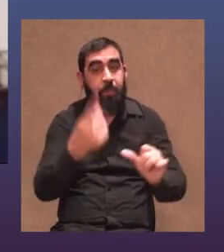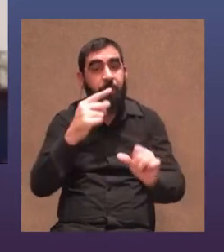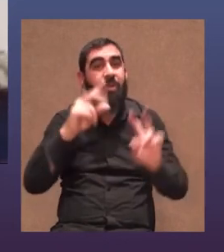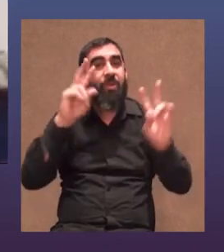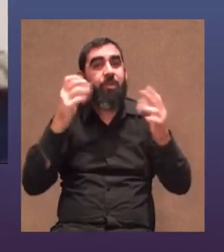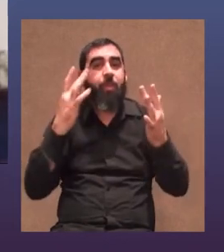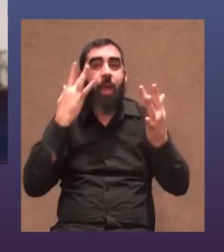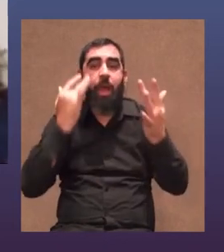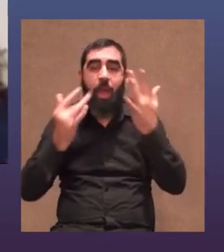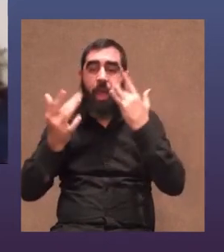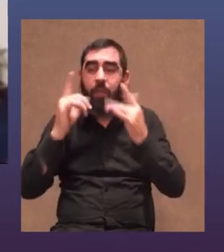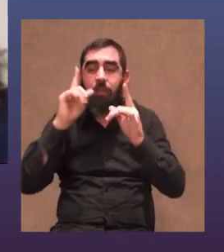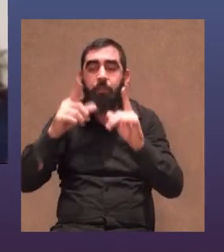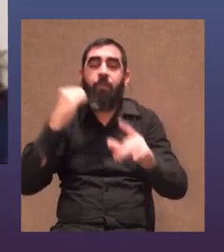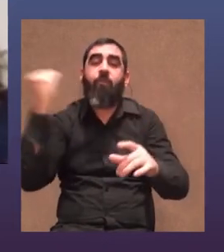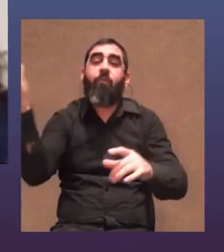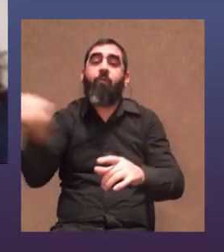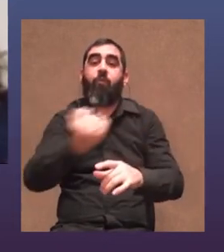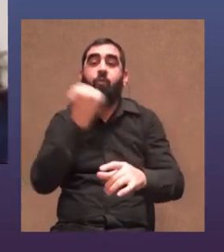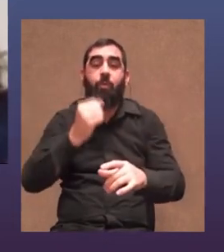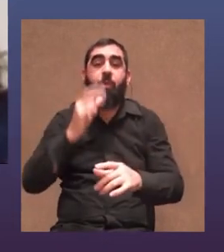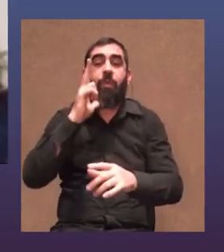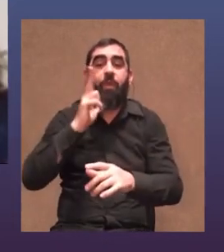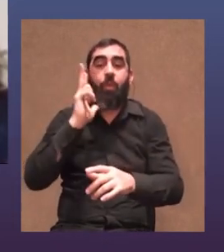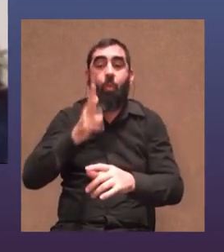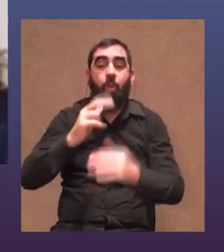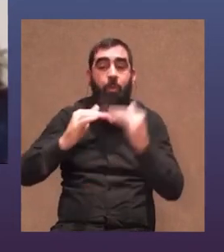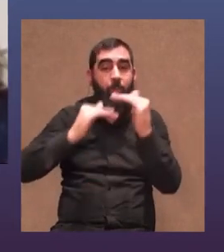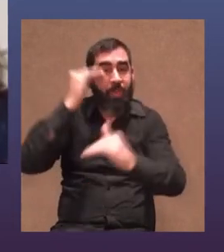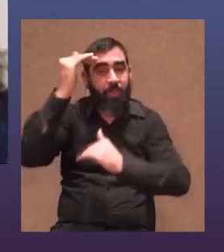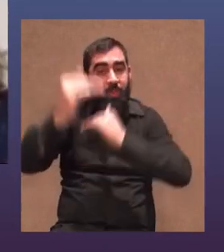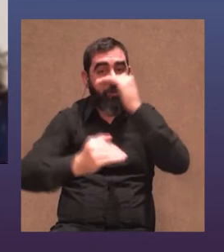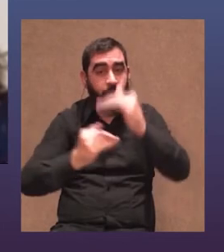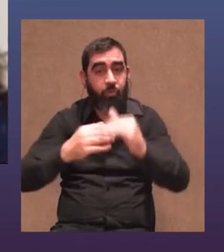artístico es esencial en el ser humano para su propio desarrollo.